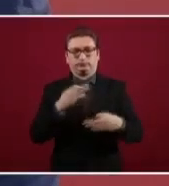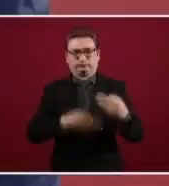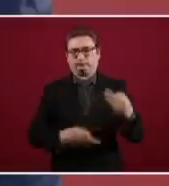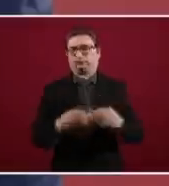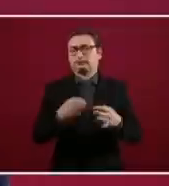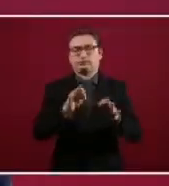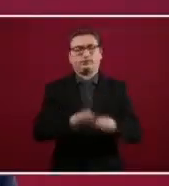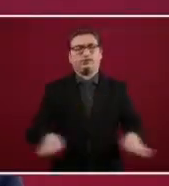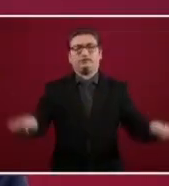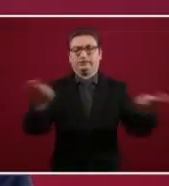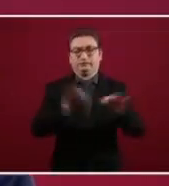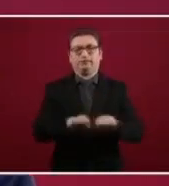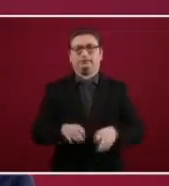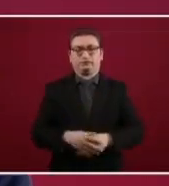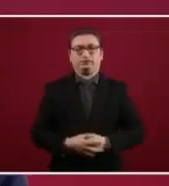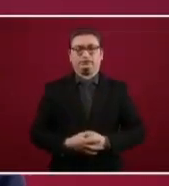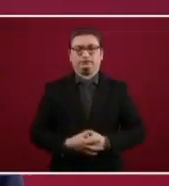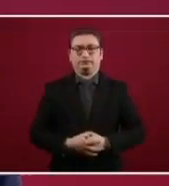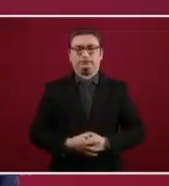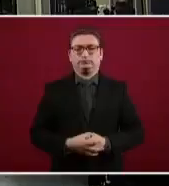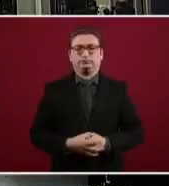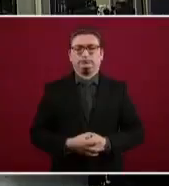importante este